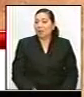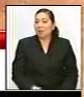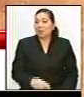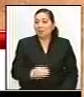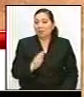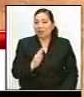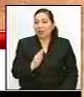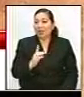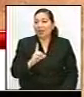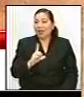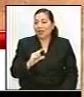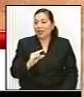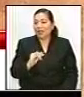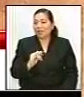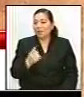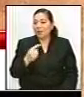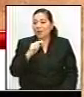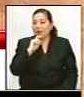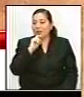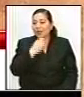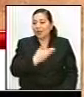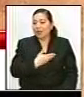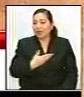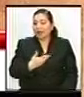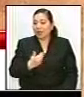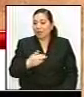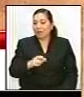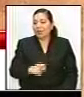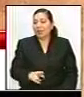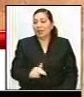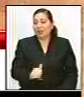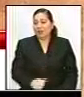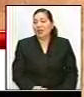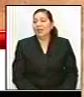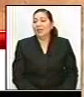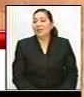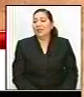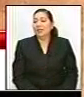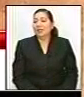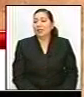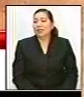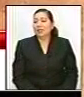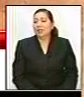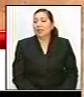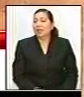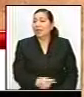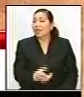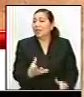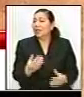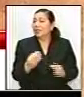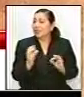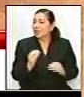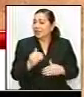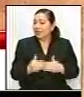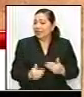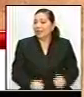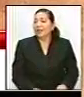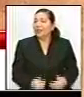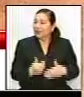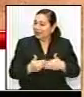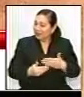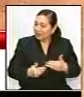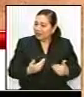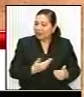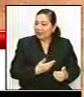Leguía, la primera mujer presidenta de la PAFA de B. Leguía. Entonces, ellos todos quieren que yo siga ahora, que siga en